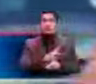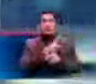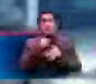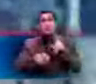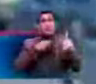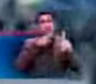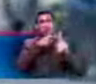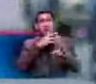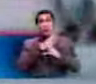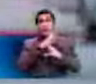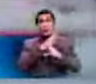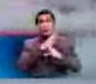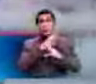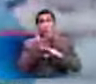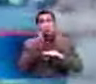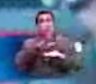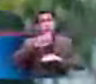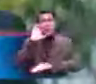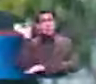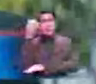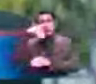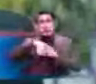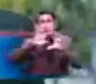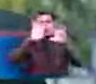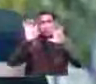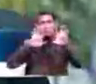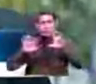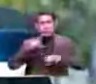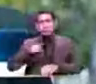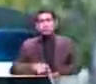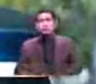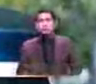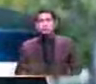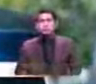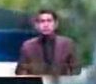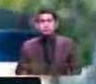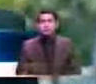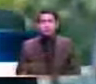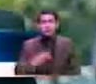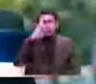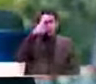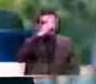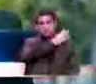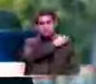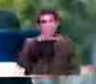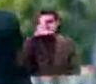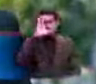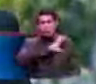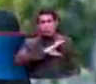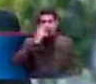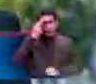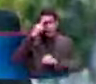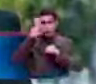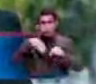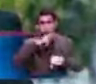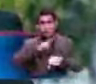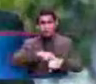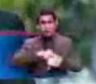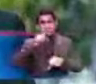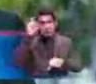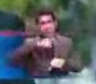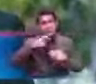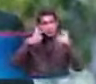al estado de excepción y sus beneficios. Pues estaba diciendo, claro, que Fuerza Armada y Policía Nacional tienen que velar por la